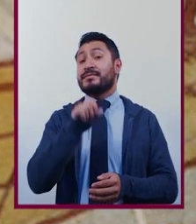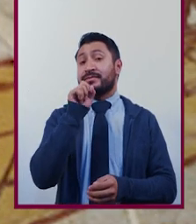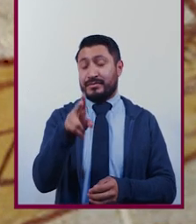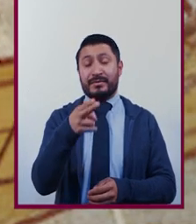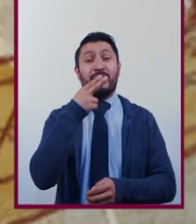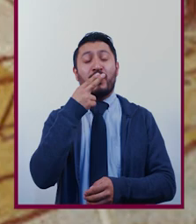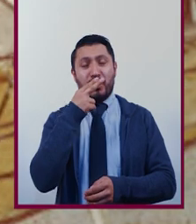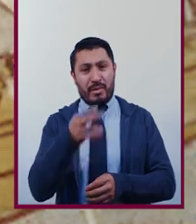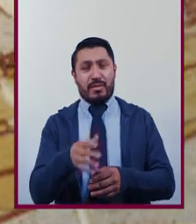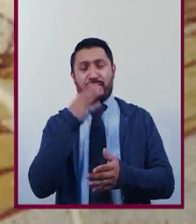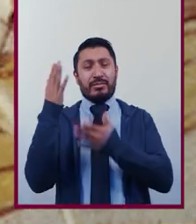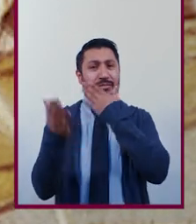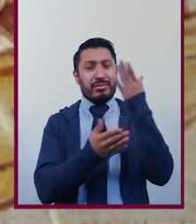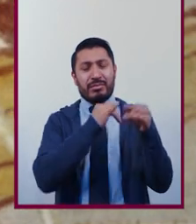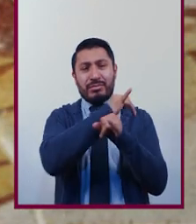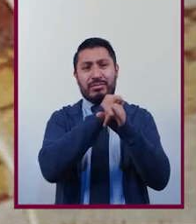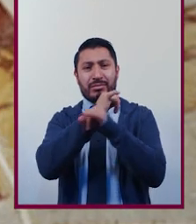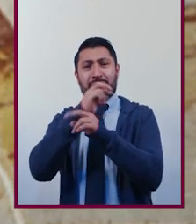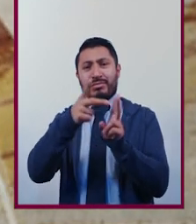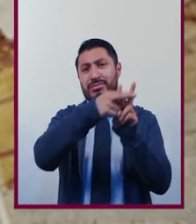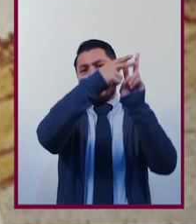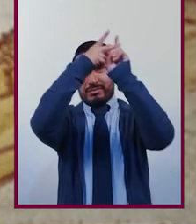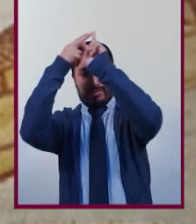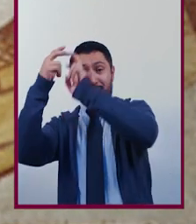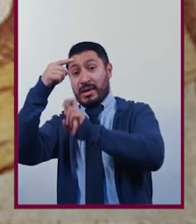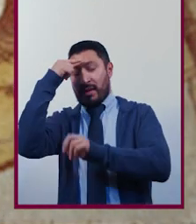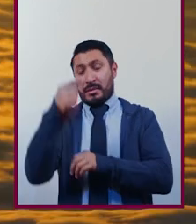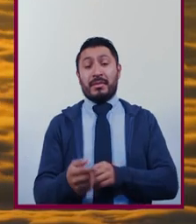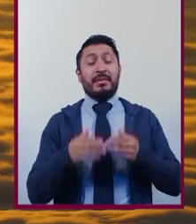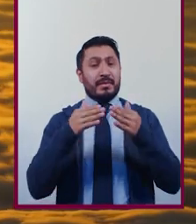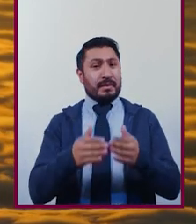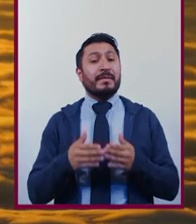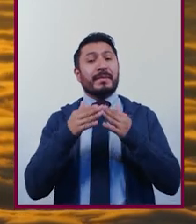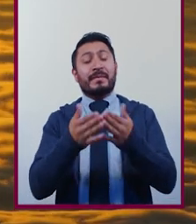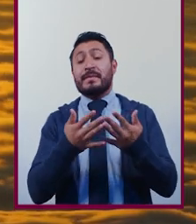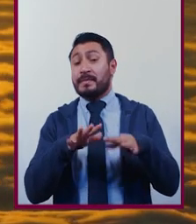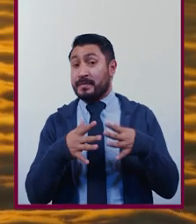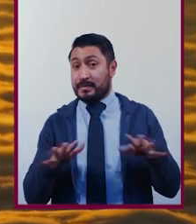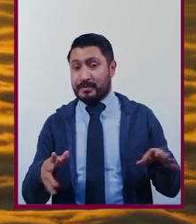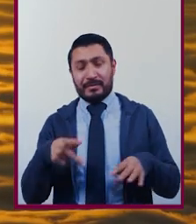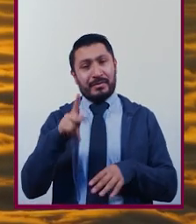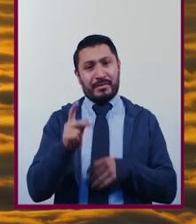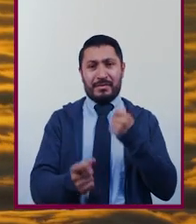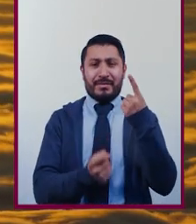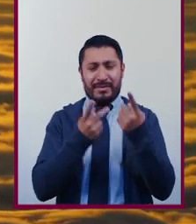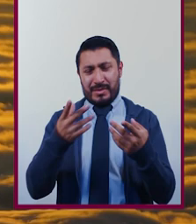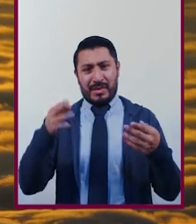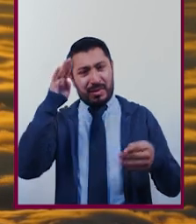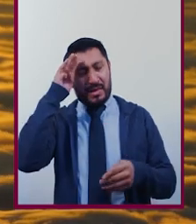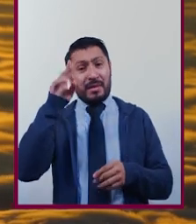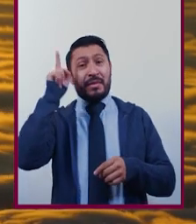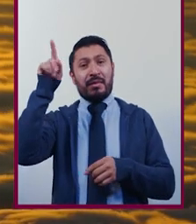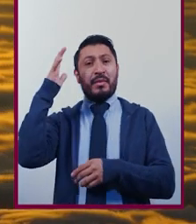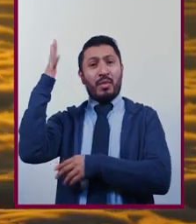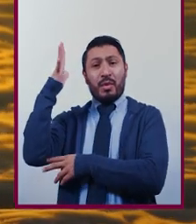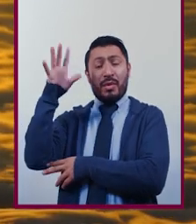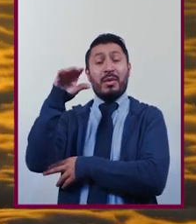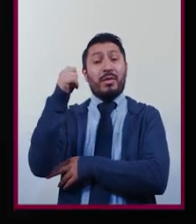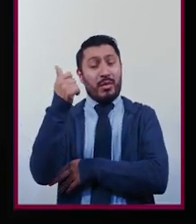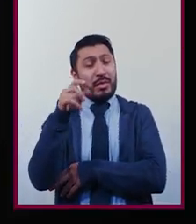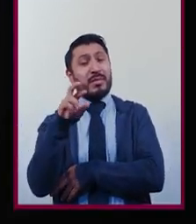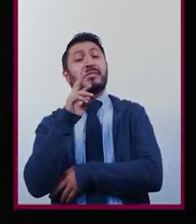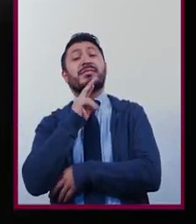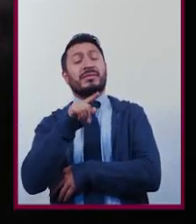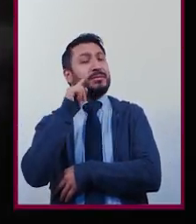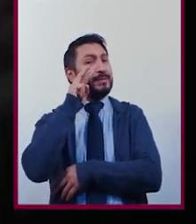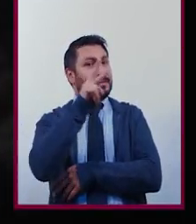También utilizaron el estudio de los astros para orientarse en el mar. Pero mientras unos se concentraban en el sol, otros se fijaron